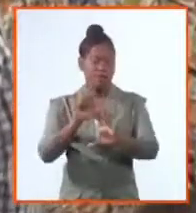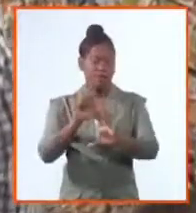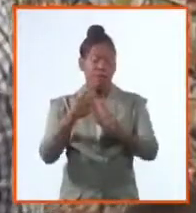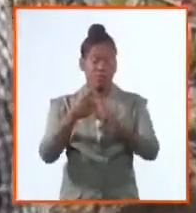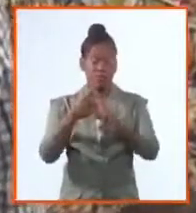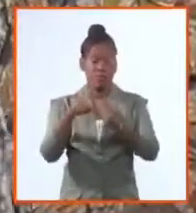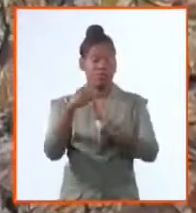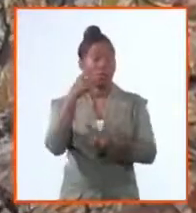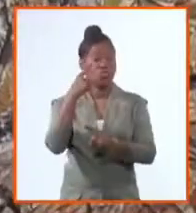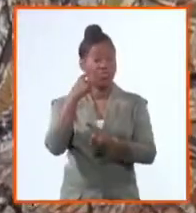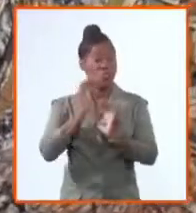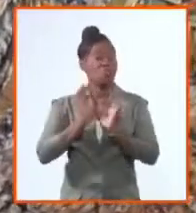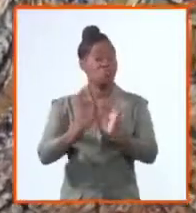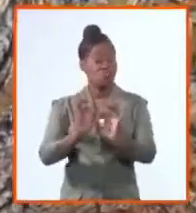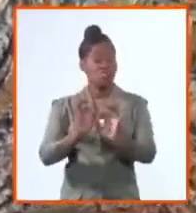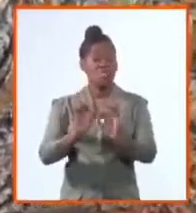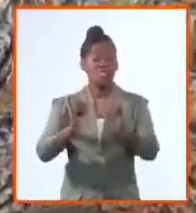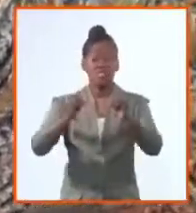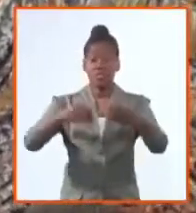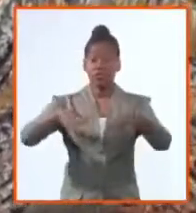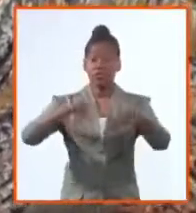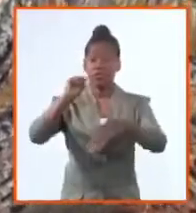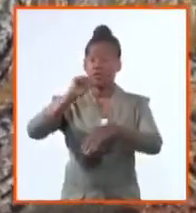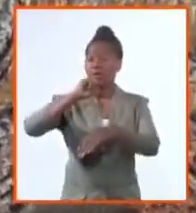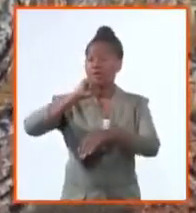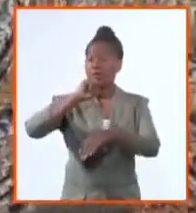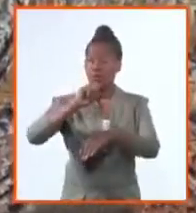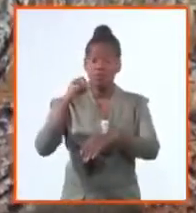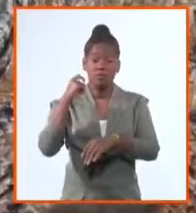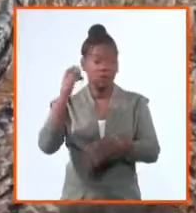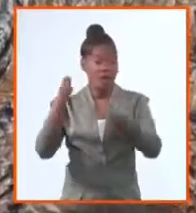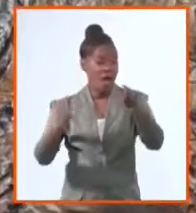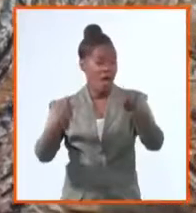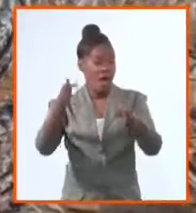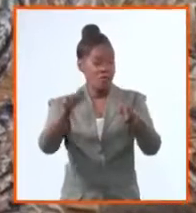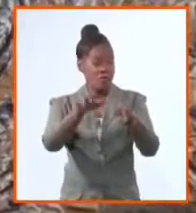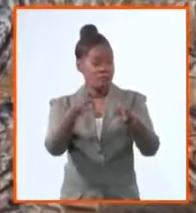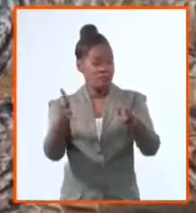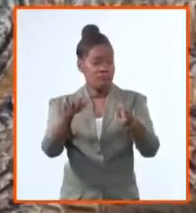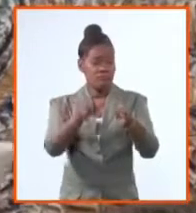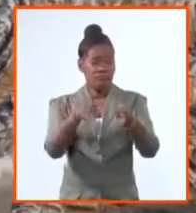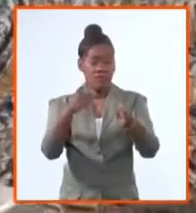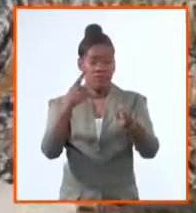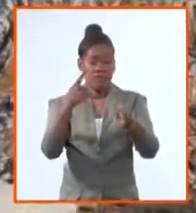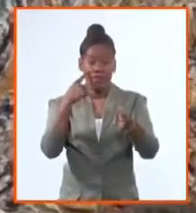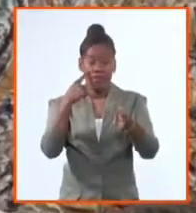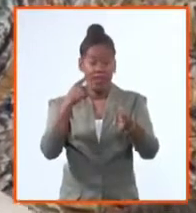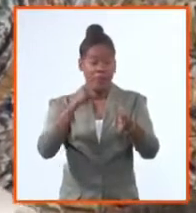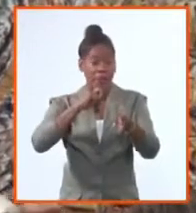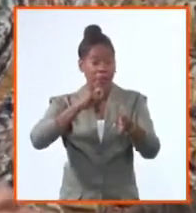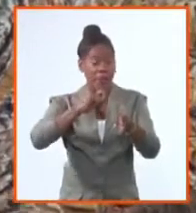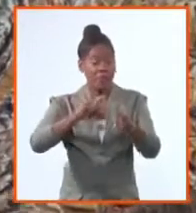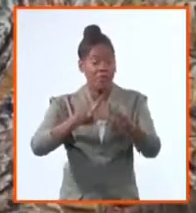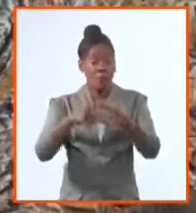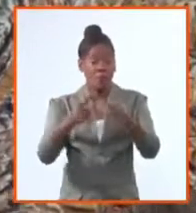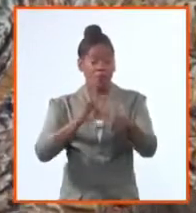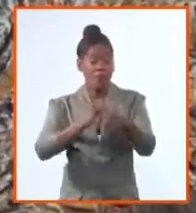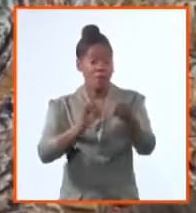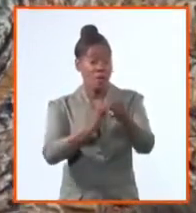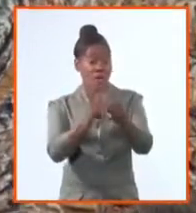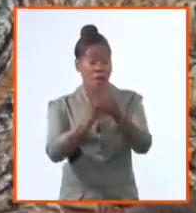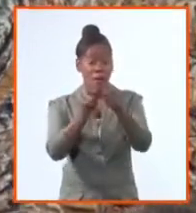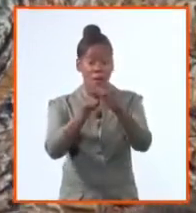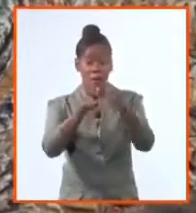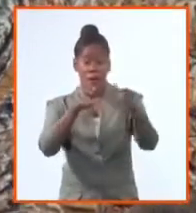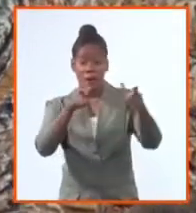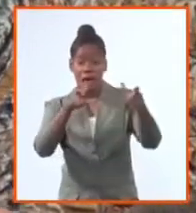más directa que hemos vivido y más intensa que hemos vivido en el último año y medio, fue la pandemia, y nosotros convencidos